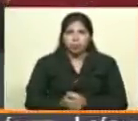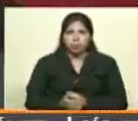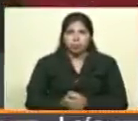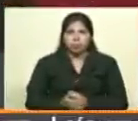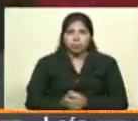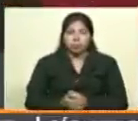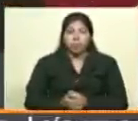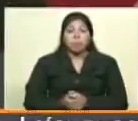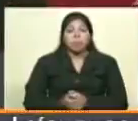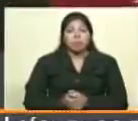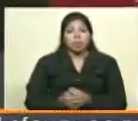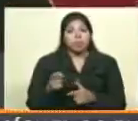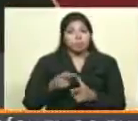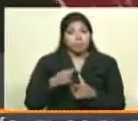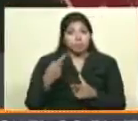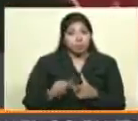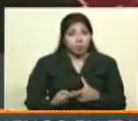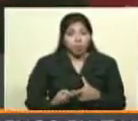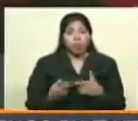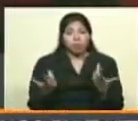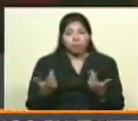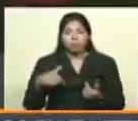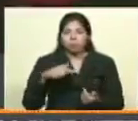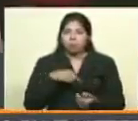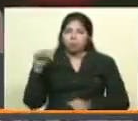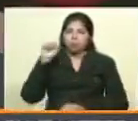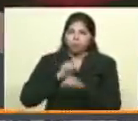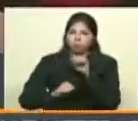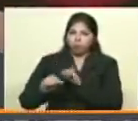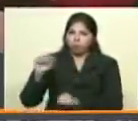Por eso la defensa de nuestra patria debe ser desde Bolívar.